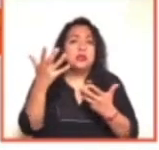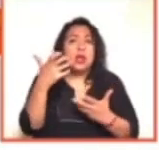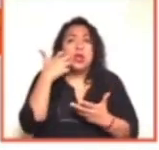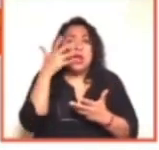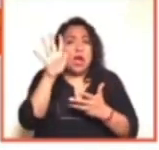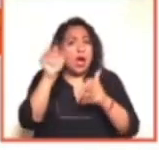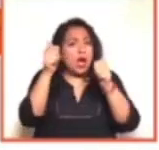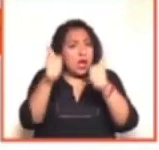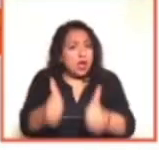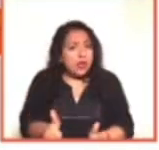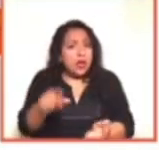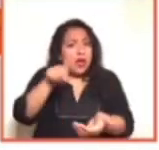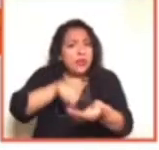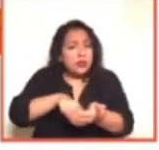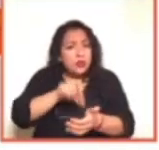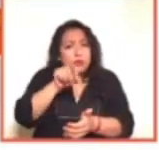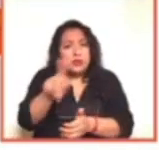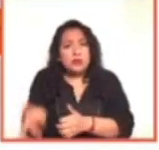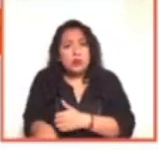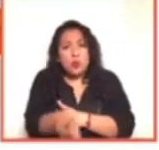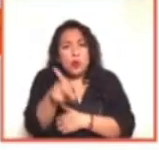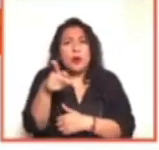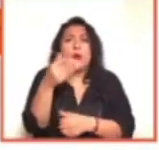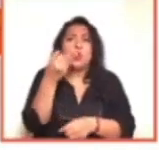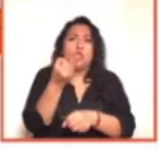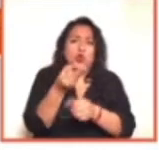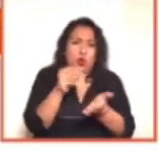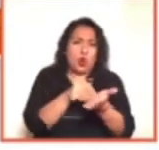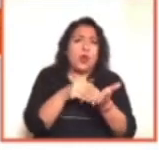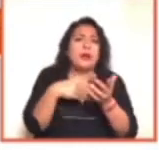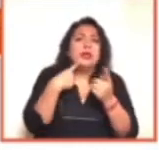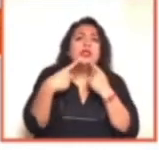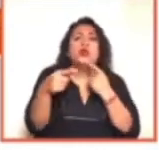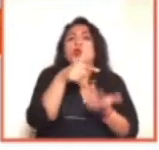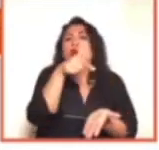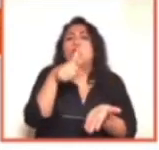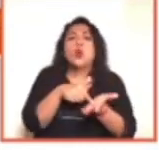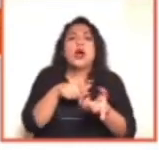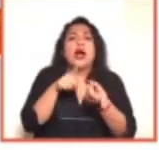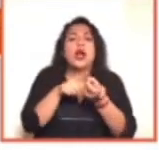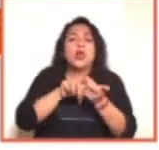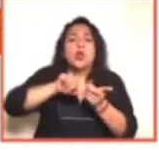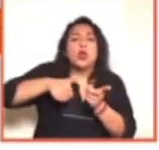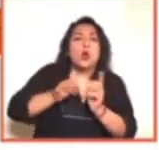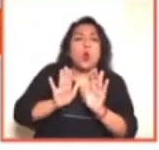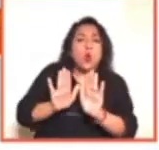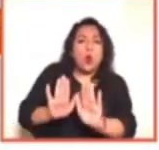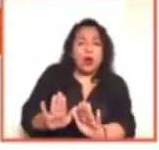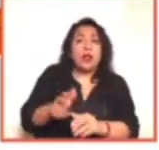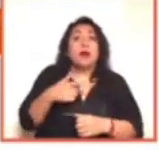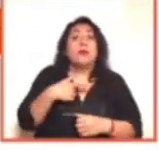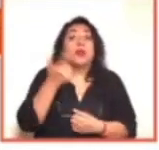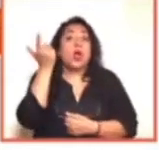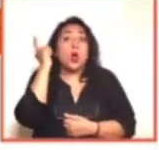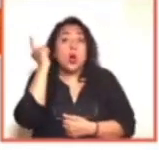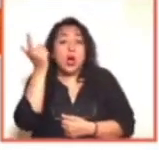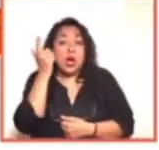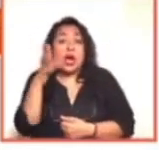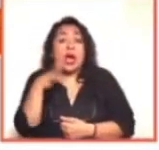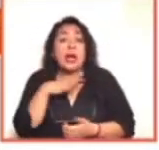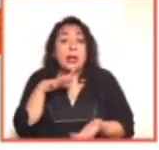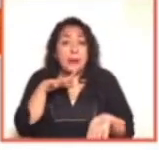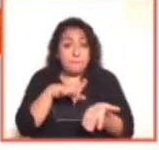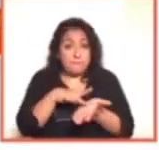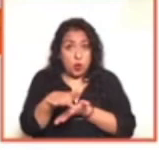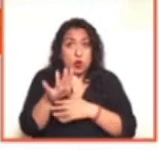en la comunidad, aunque todavía se discute el lugar definitivo para su resguardo. Esperemos que tengamos apoyo, porque